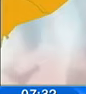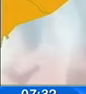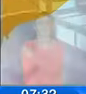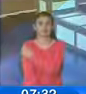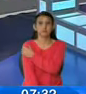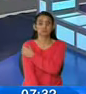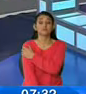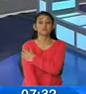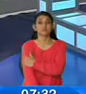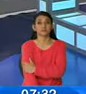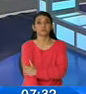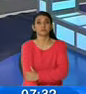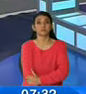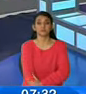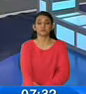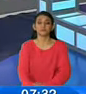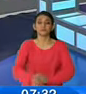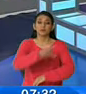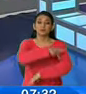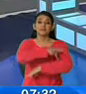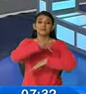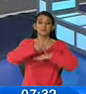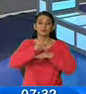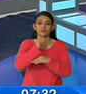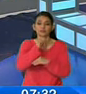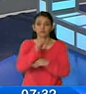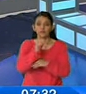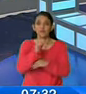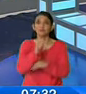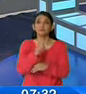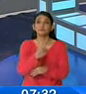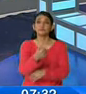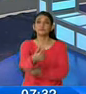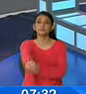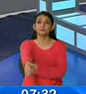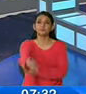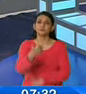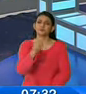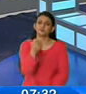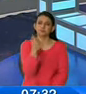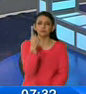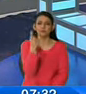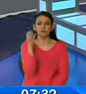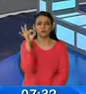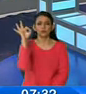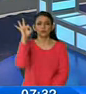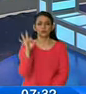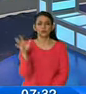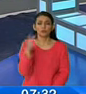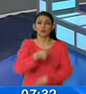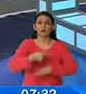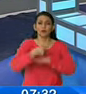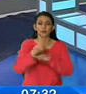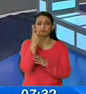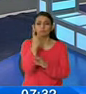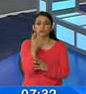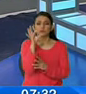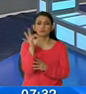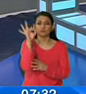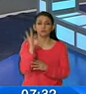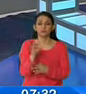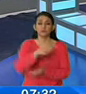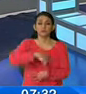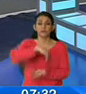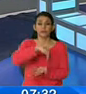de Pichincha faltaría alrededor del 10-11%, Guayas está en un 12%,